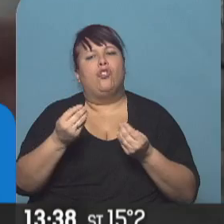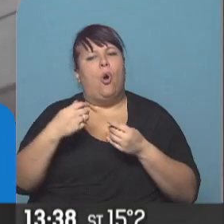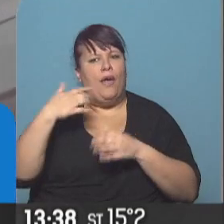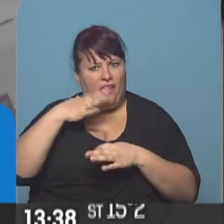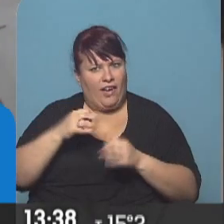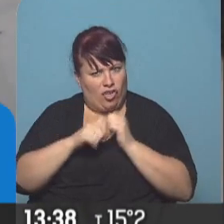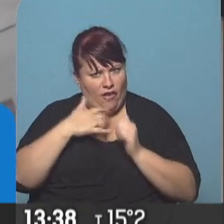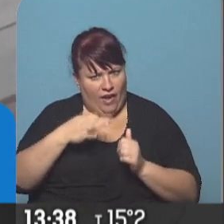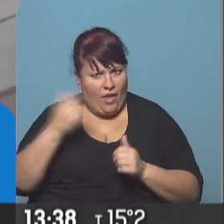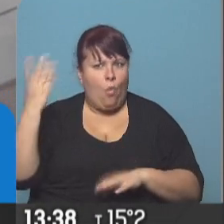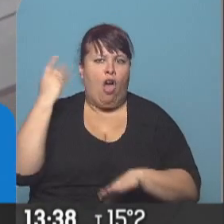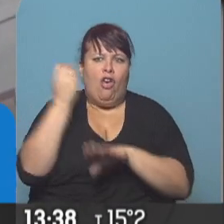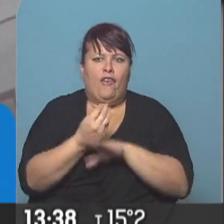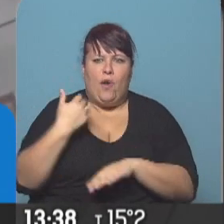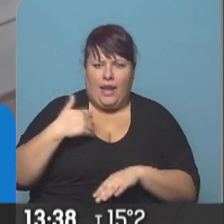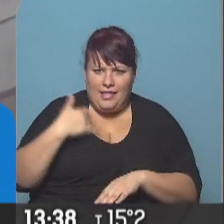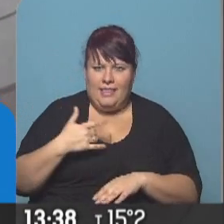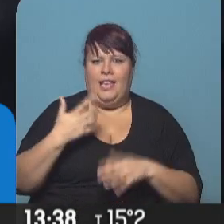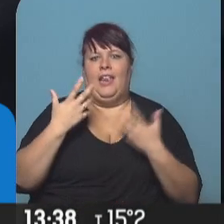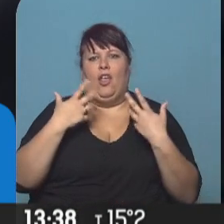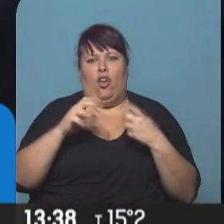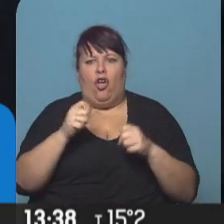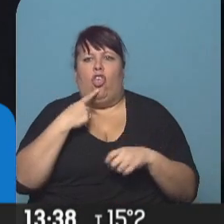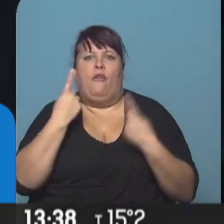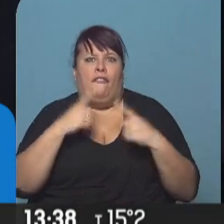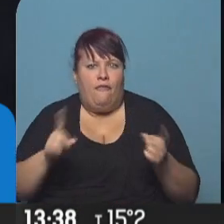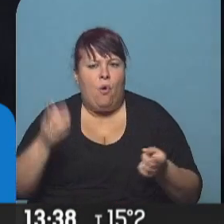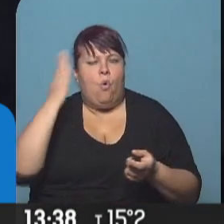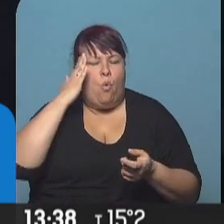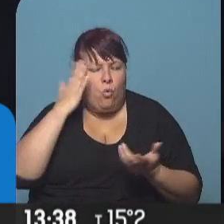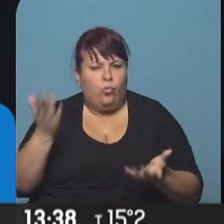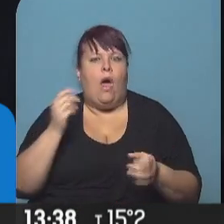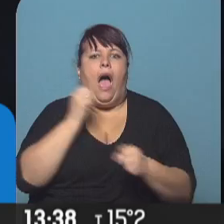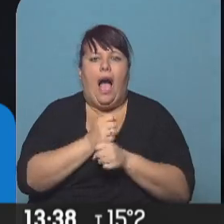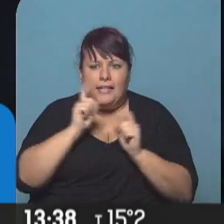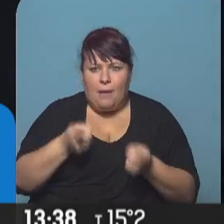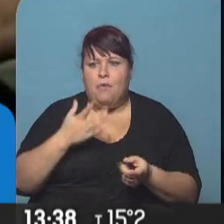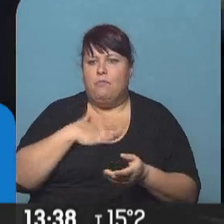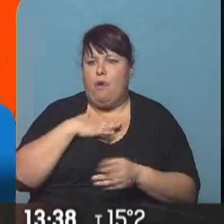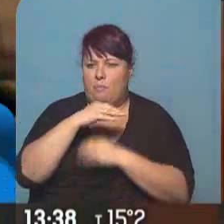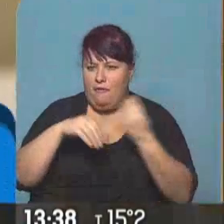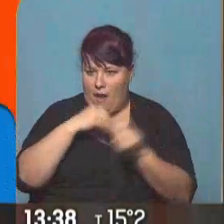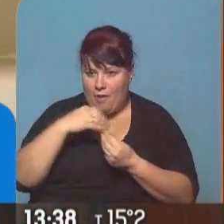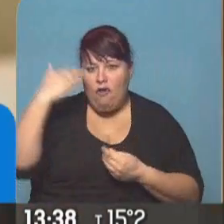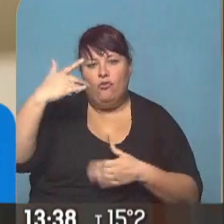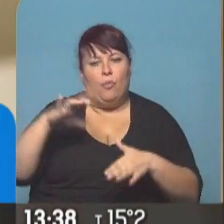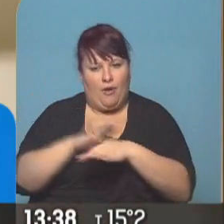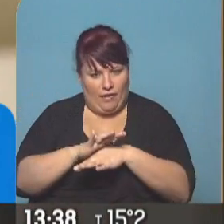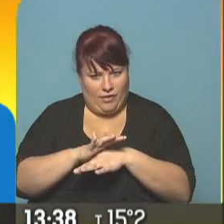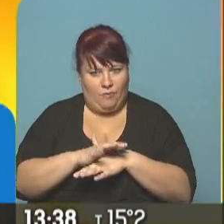sucesos reales, en su llegada a la Argentina, en el descubrimiento de un idioma, de una cultura y hasta de una propia familia. El futuro